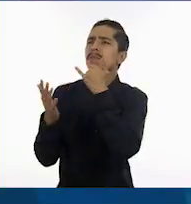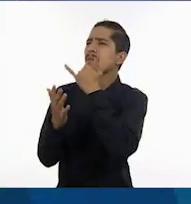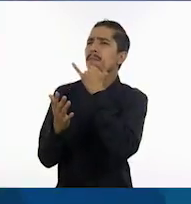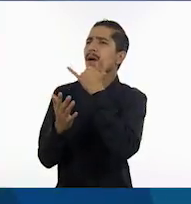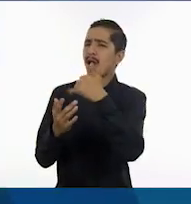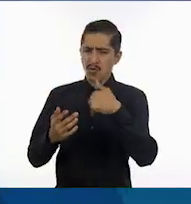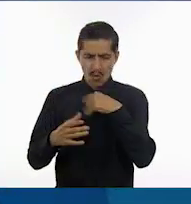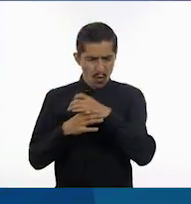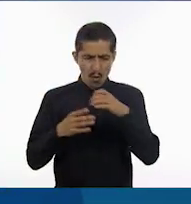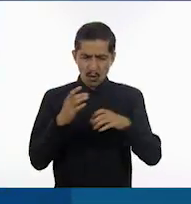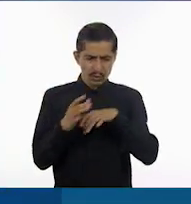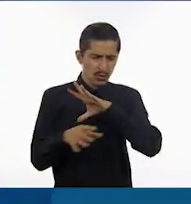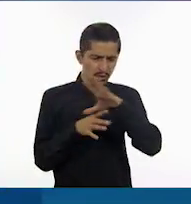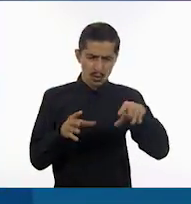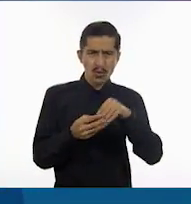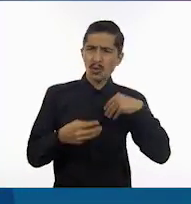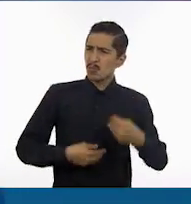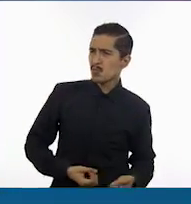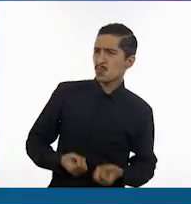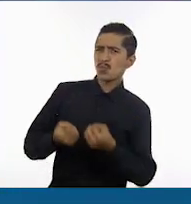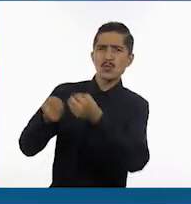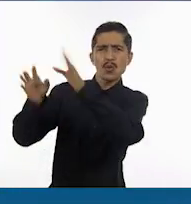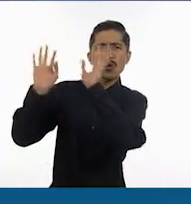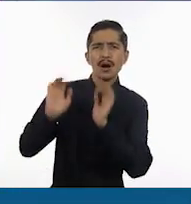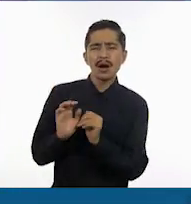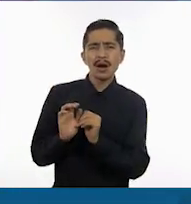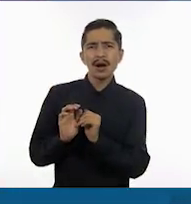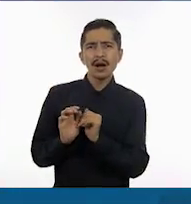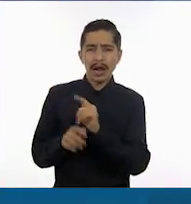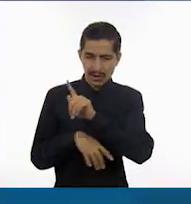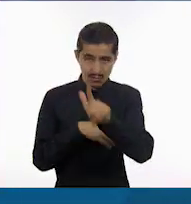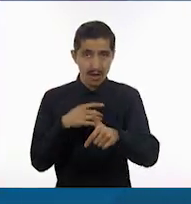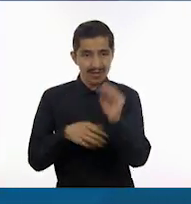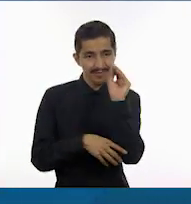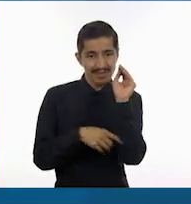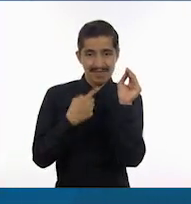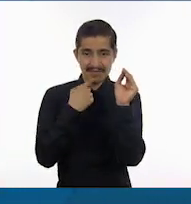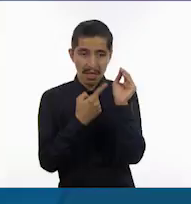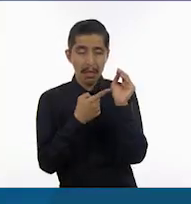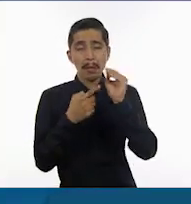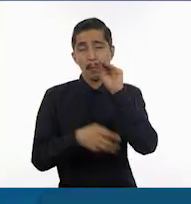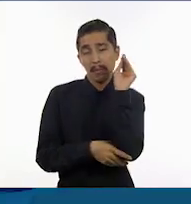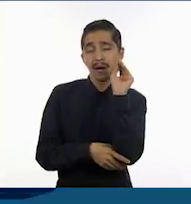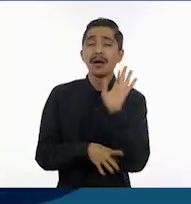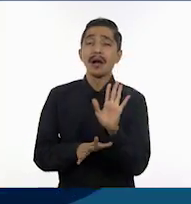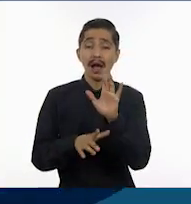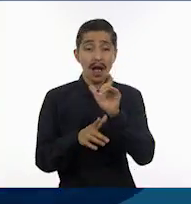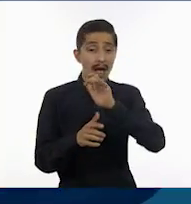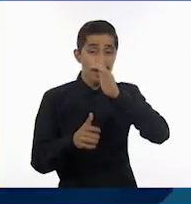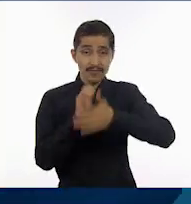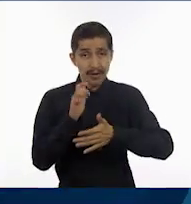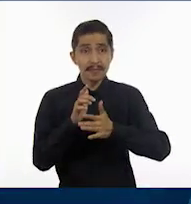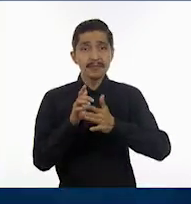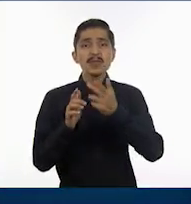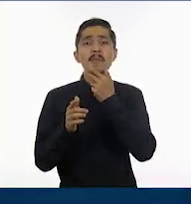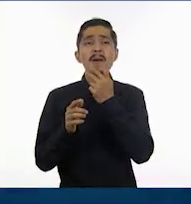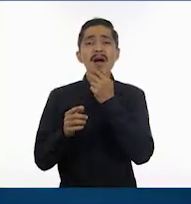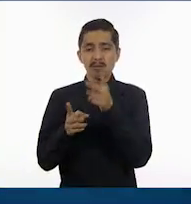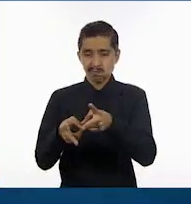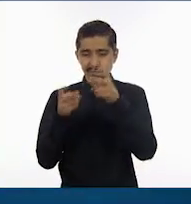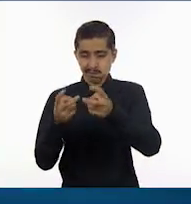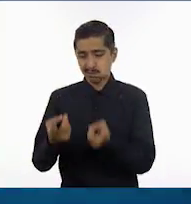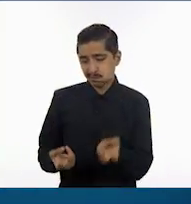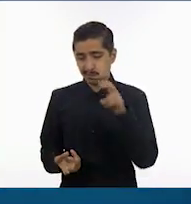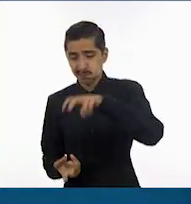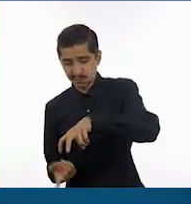valor. Yo termino. Sí, finalmente los ladrones se subieron a la carroza y le